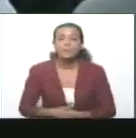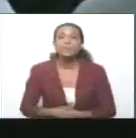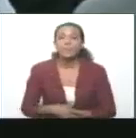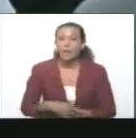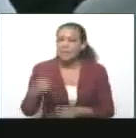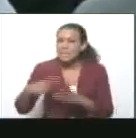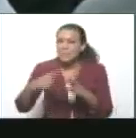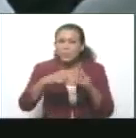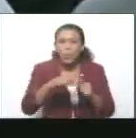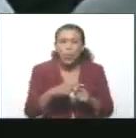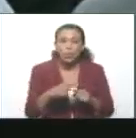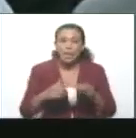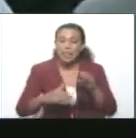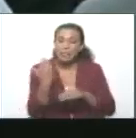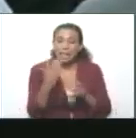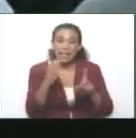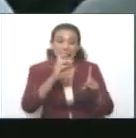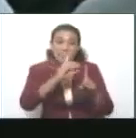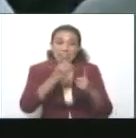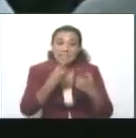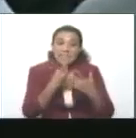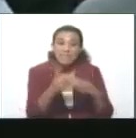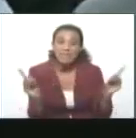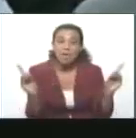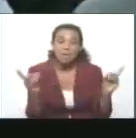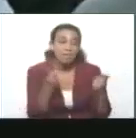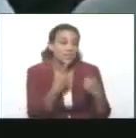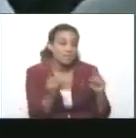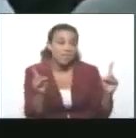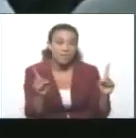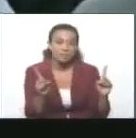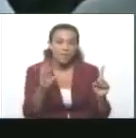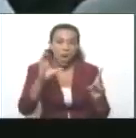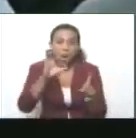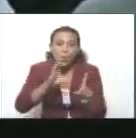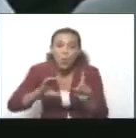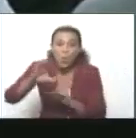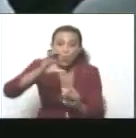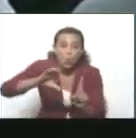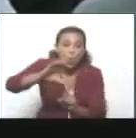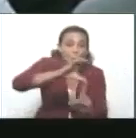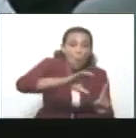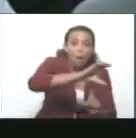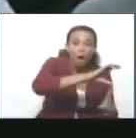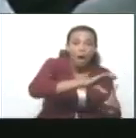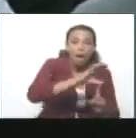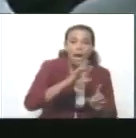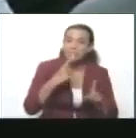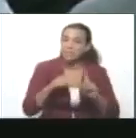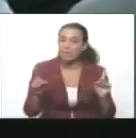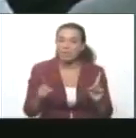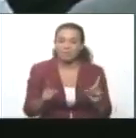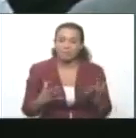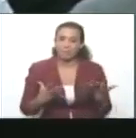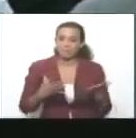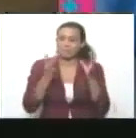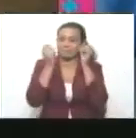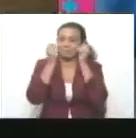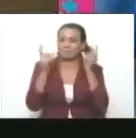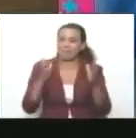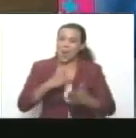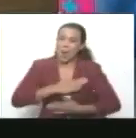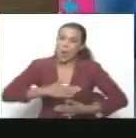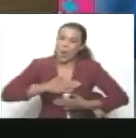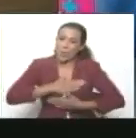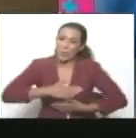diferentes, la diversidad de la cultura venezolana también, y ficamos encantados todos. Bueno,